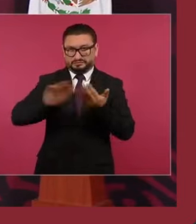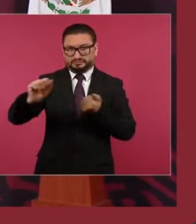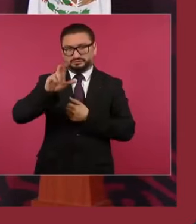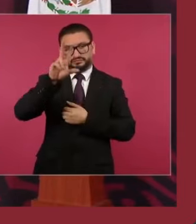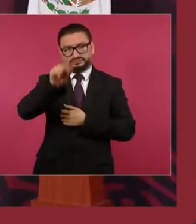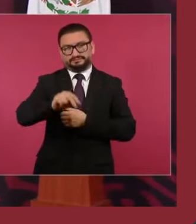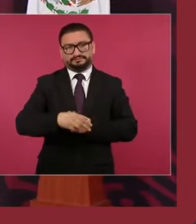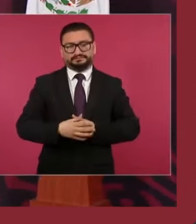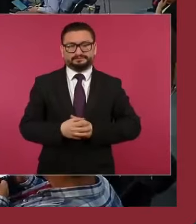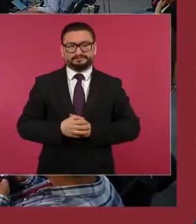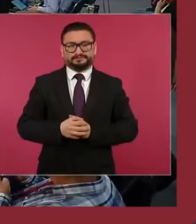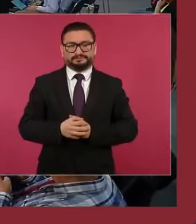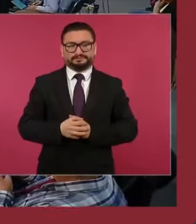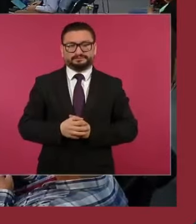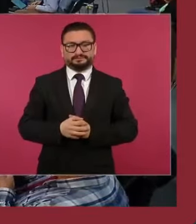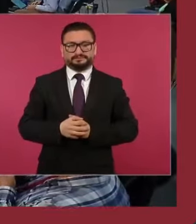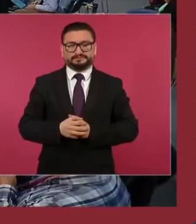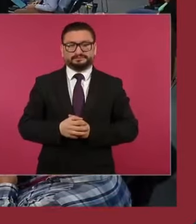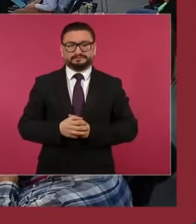territorio.